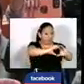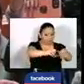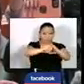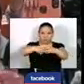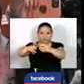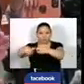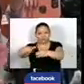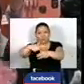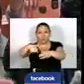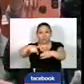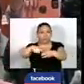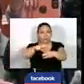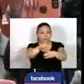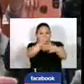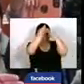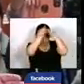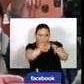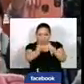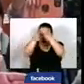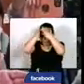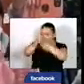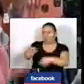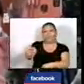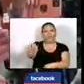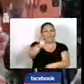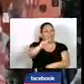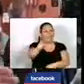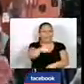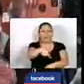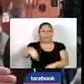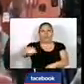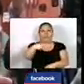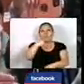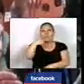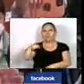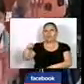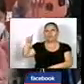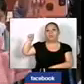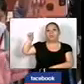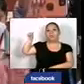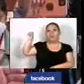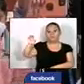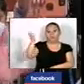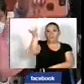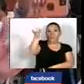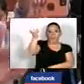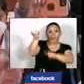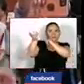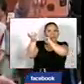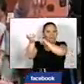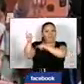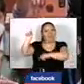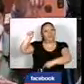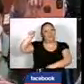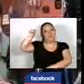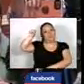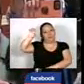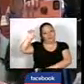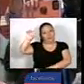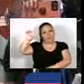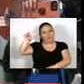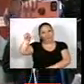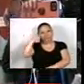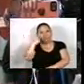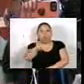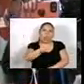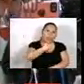porque eso ya no lo deciden ellas sino que van a ser el tribunal en pleno el que frente de los diferentes